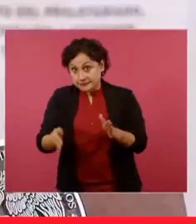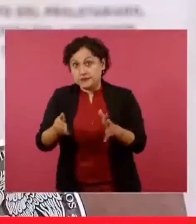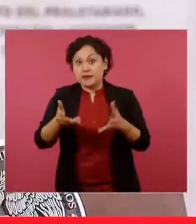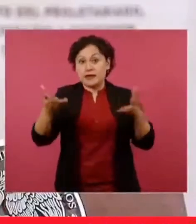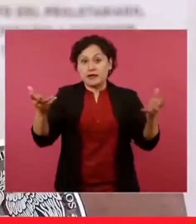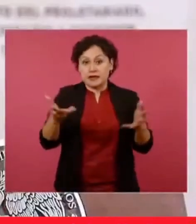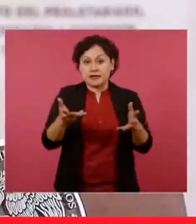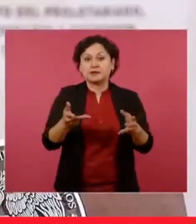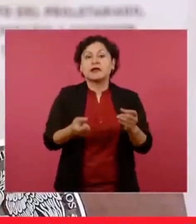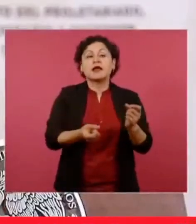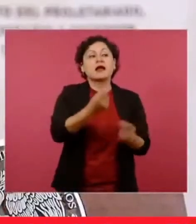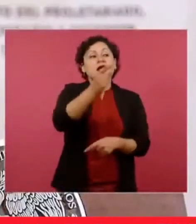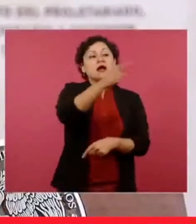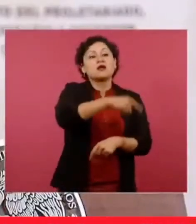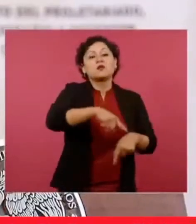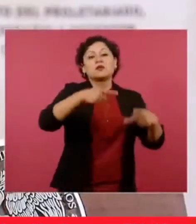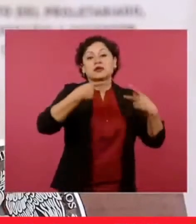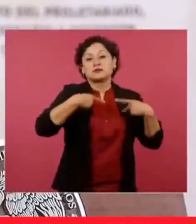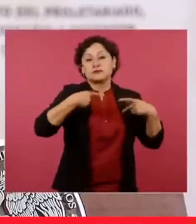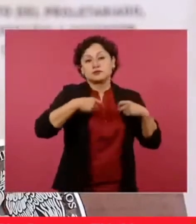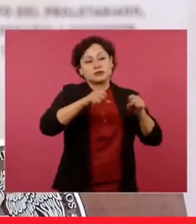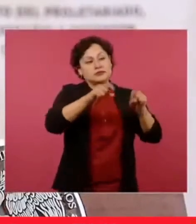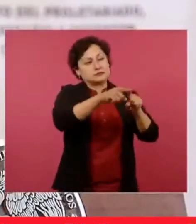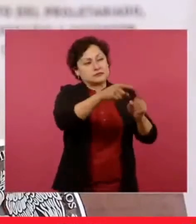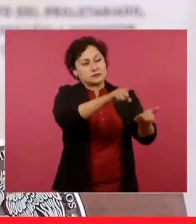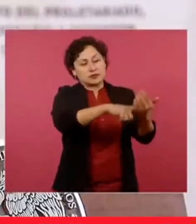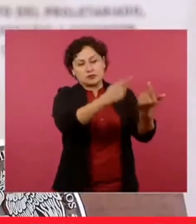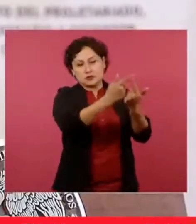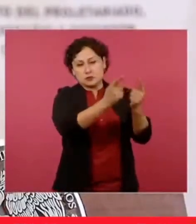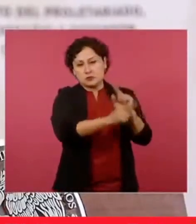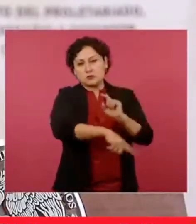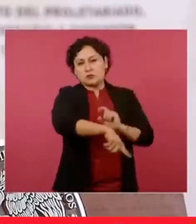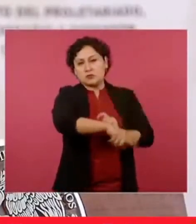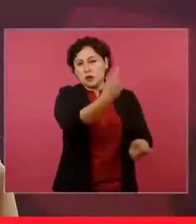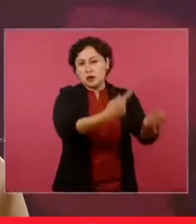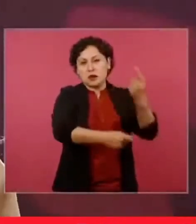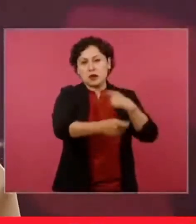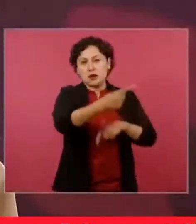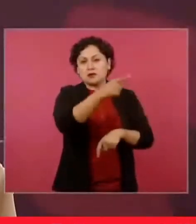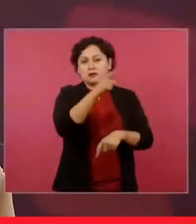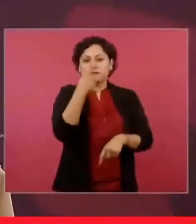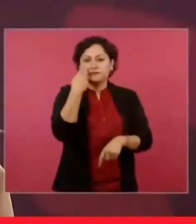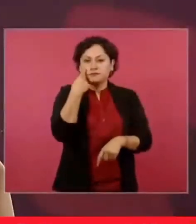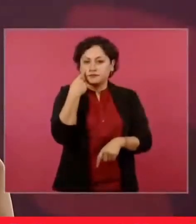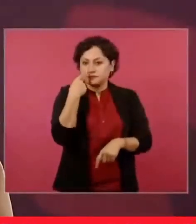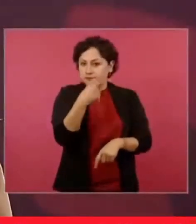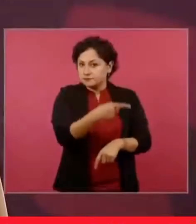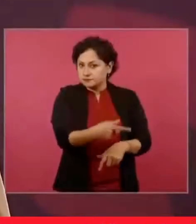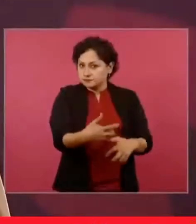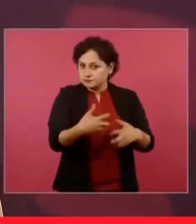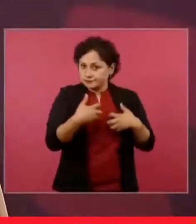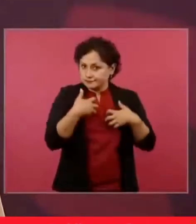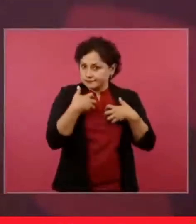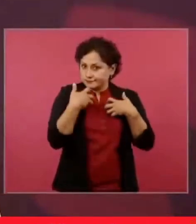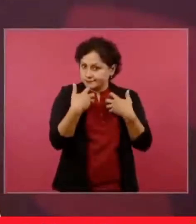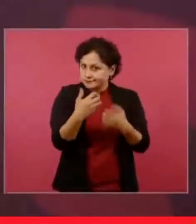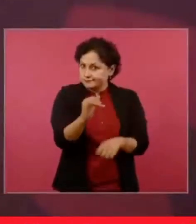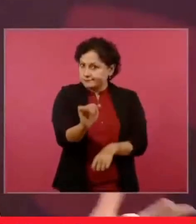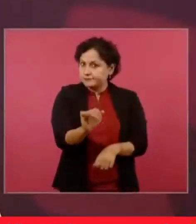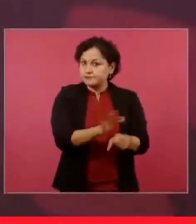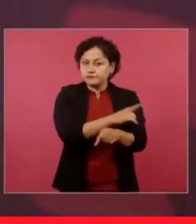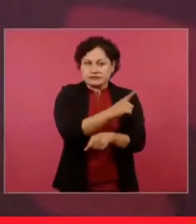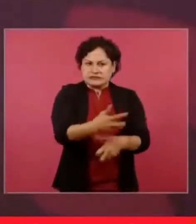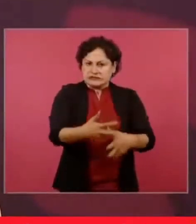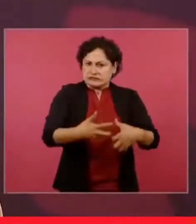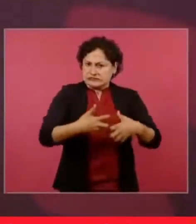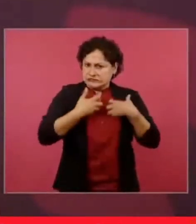de la oposición, miren, están bien enojados que hasta parece que echan espuma por la boca, ya que se han dado cuenta